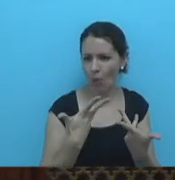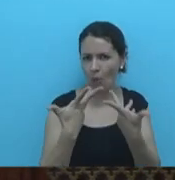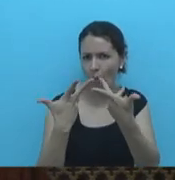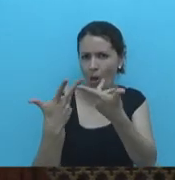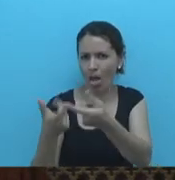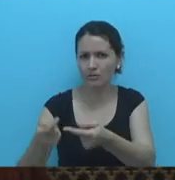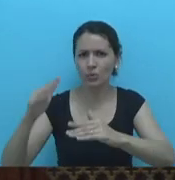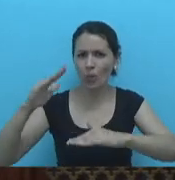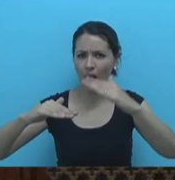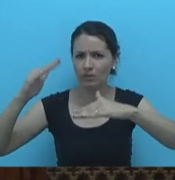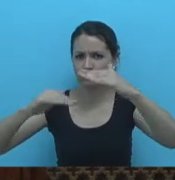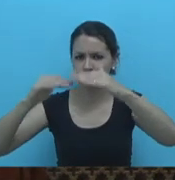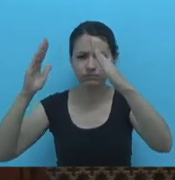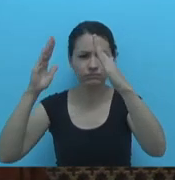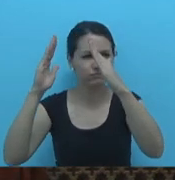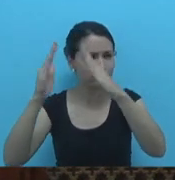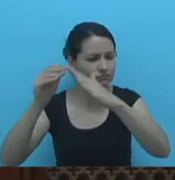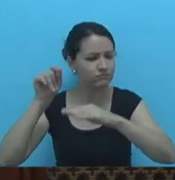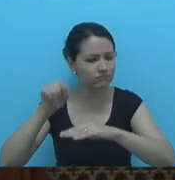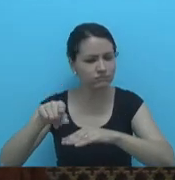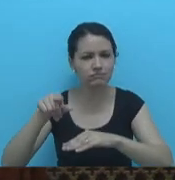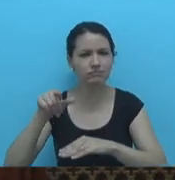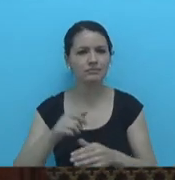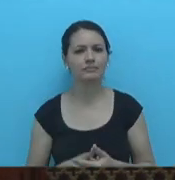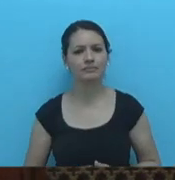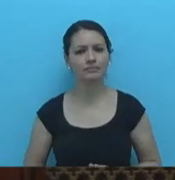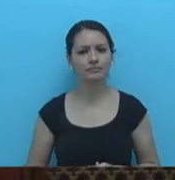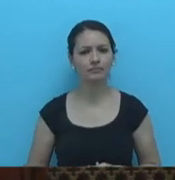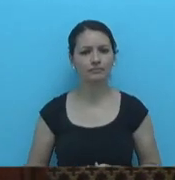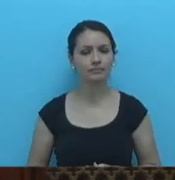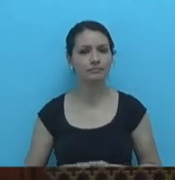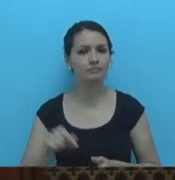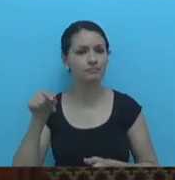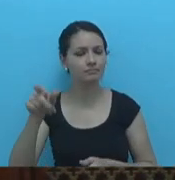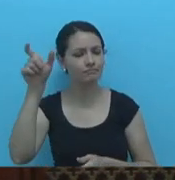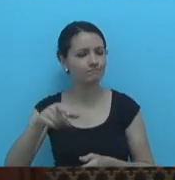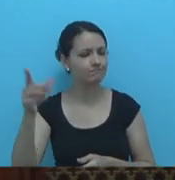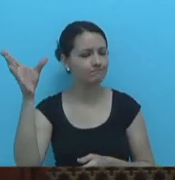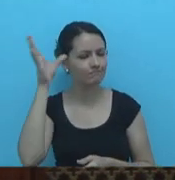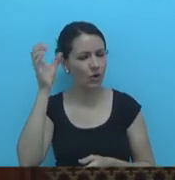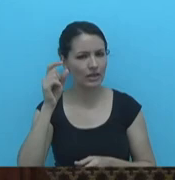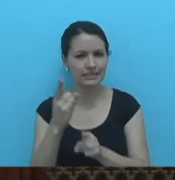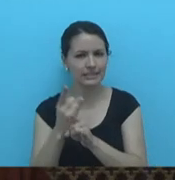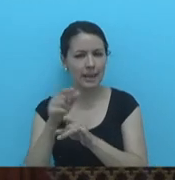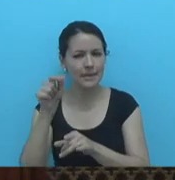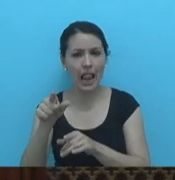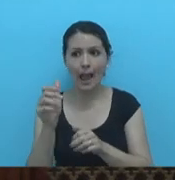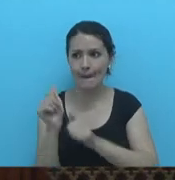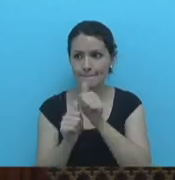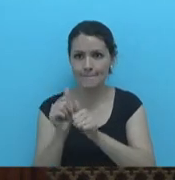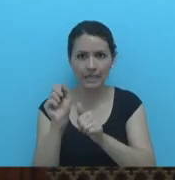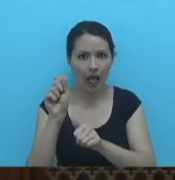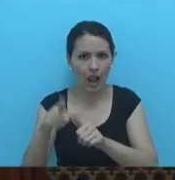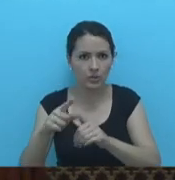la población norteña nunca lo olvidó. Cuando la empresa de los Colucci Bénica, Colben, comenzó a